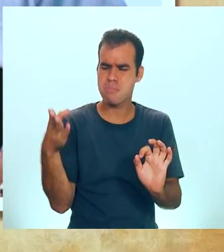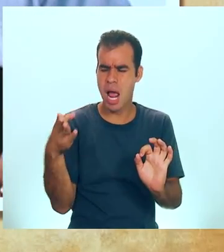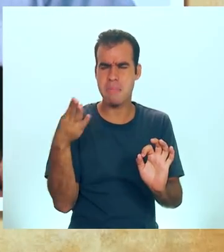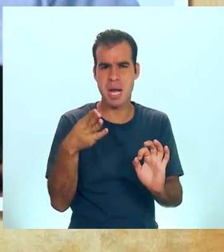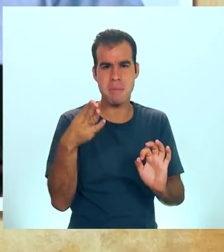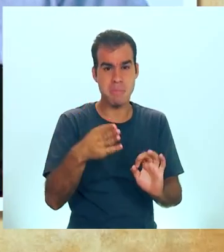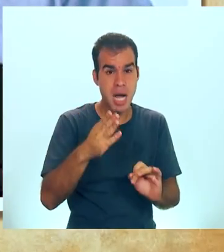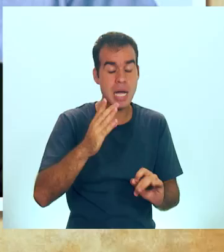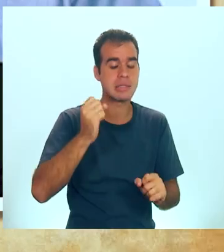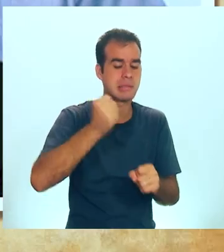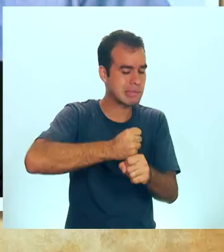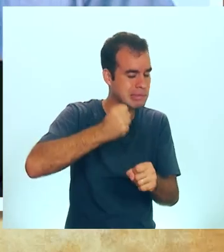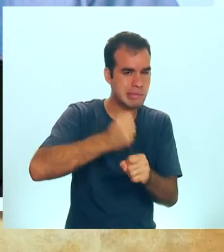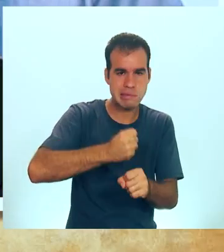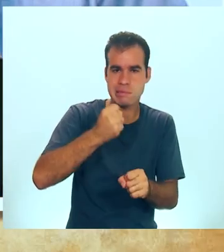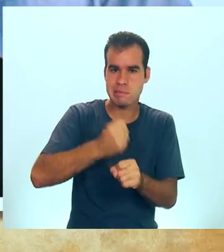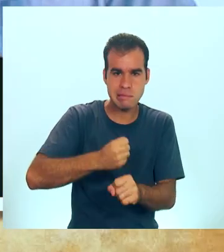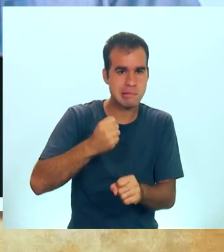con nuestras tareas,